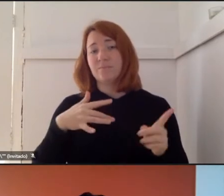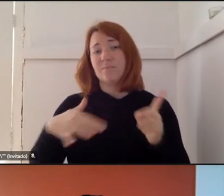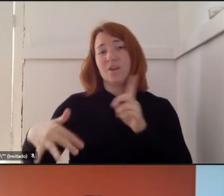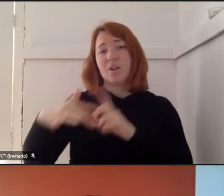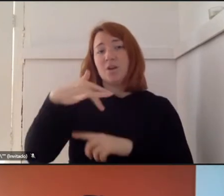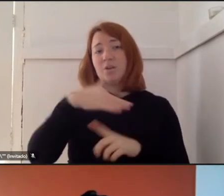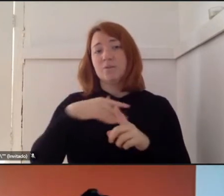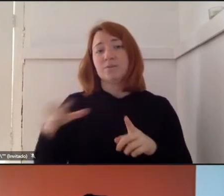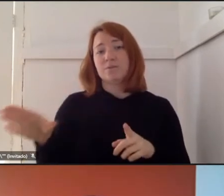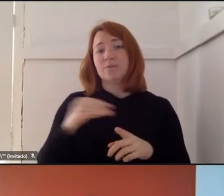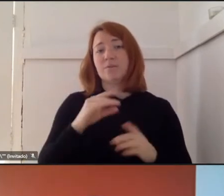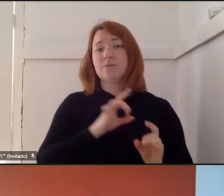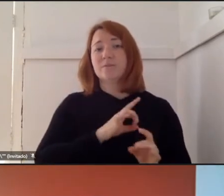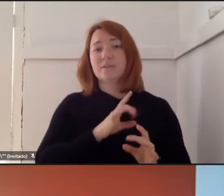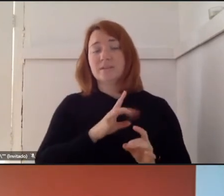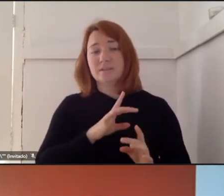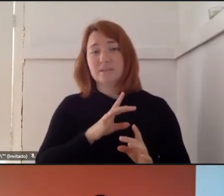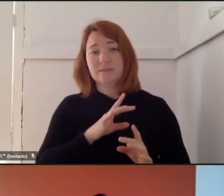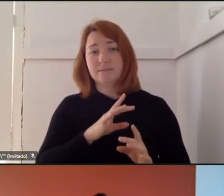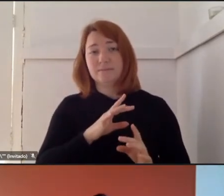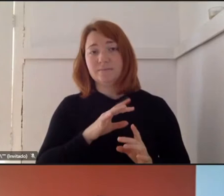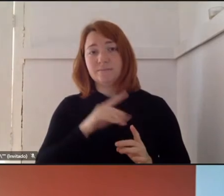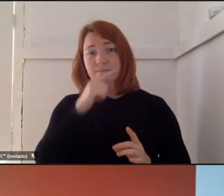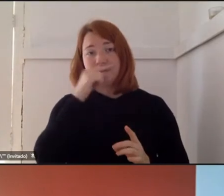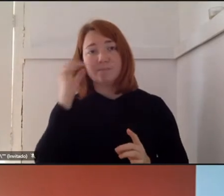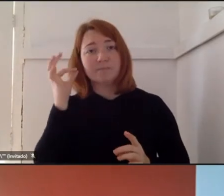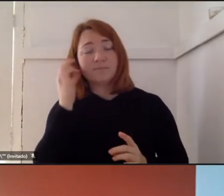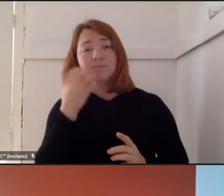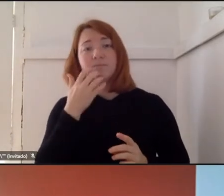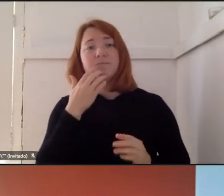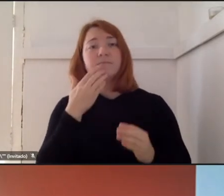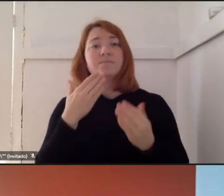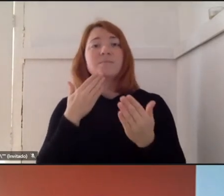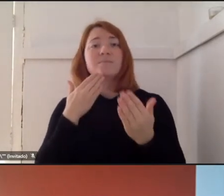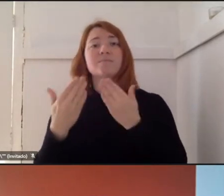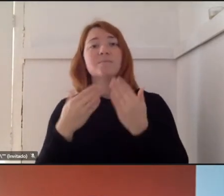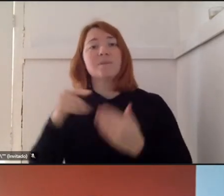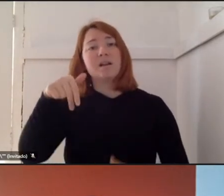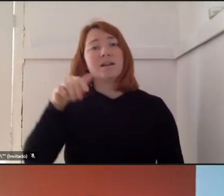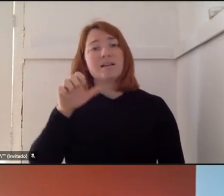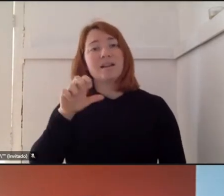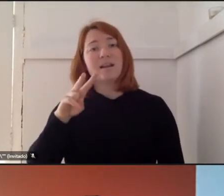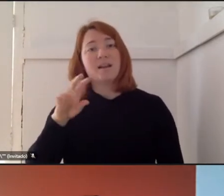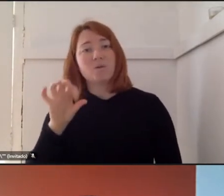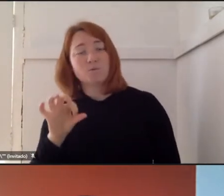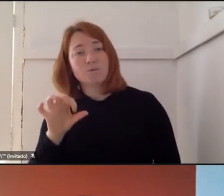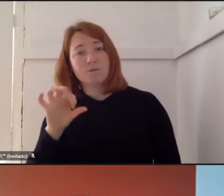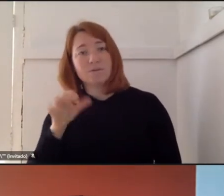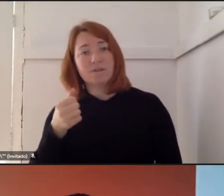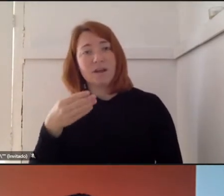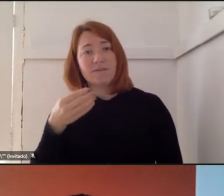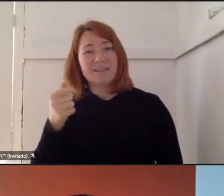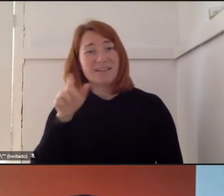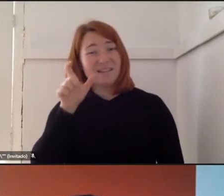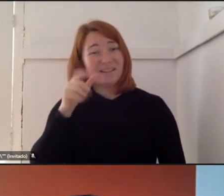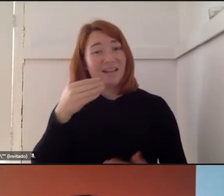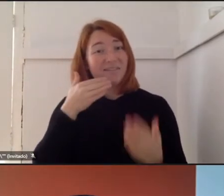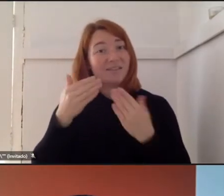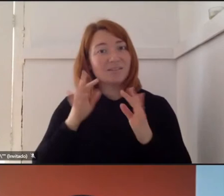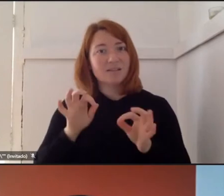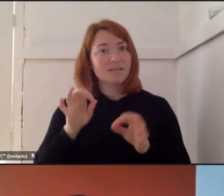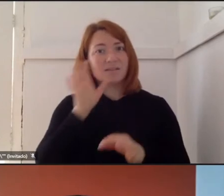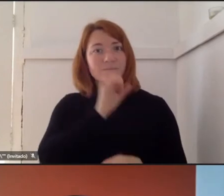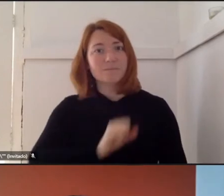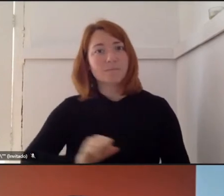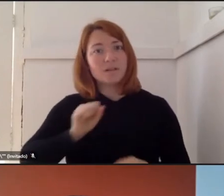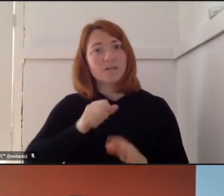física está en todo. Y, por ejemplo, lo que dije antes, esta entrevista de Neus Abate de la agencia SYNC es preciosa, porque nos habla, por ejemplo, cómo